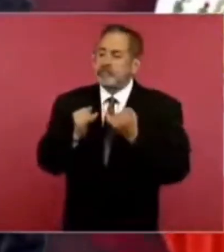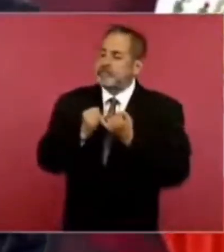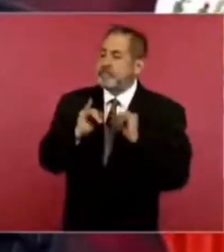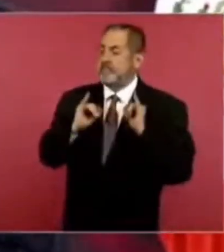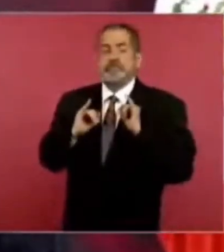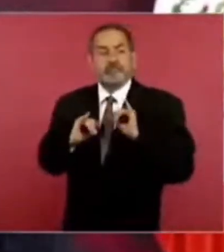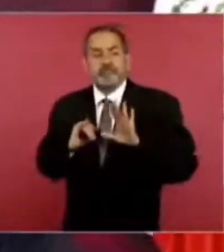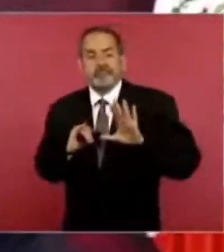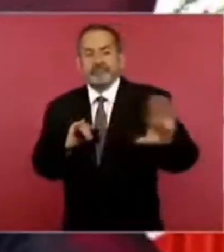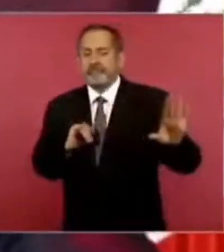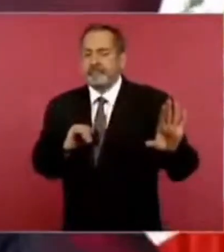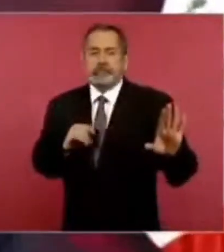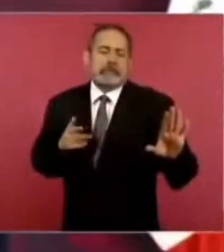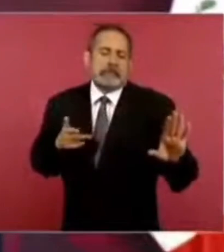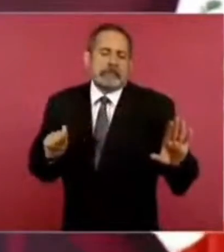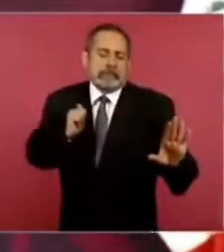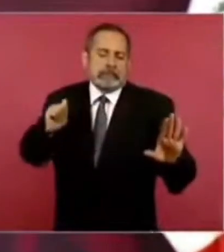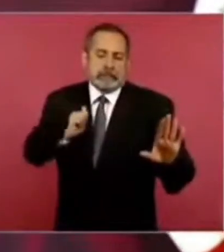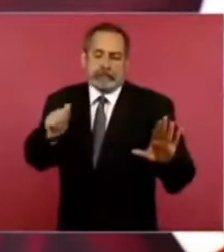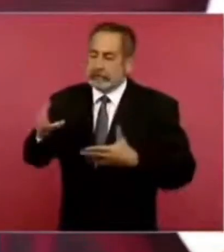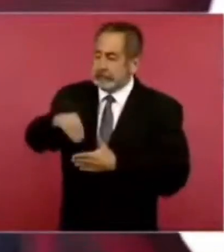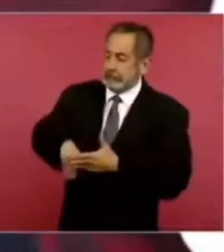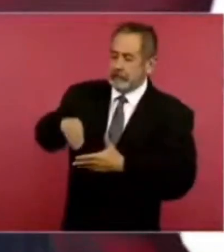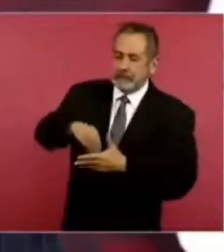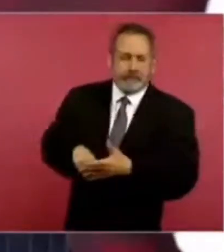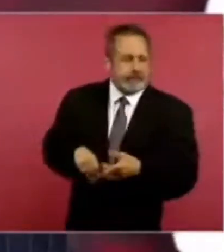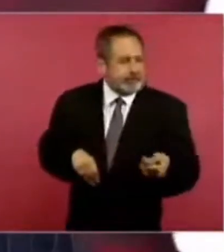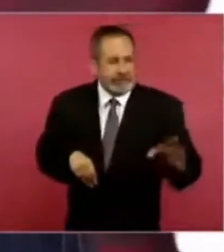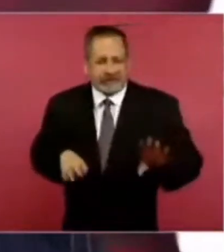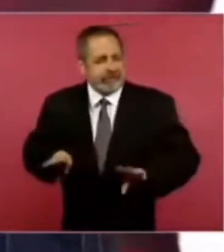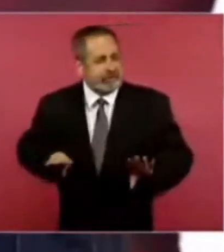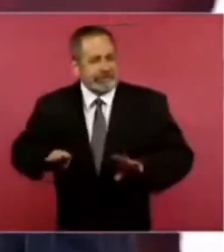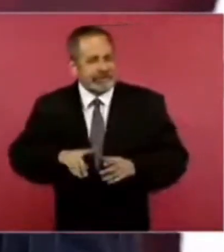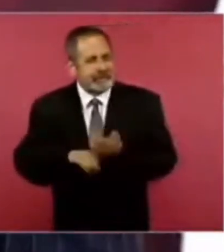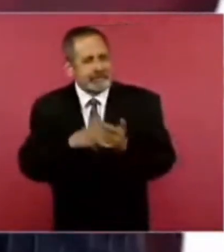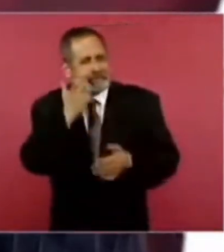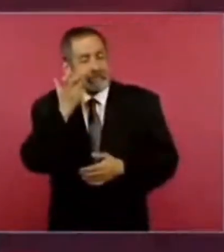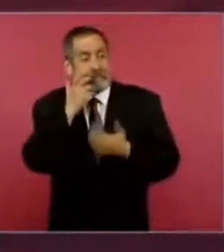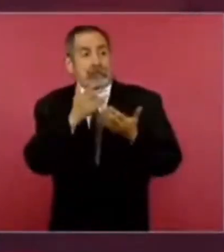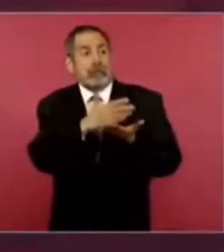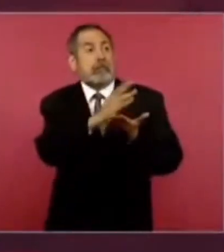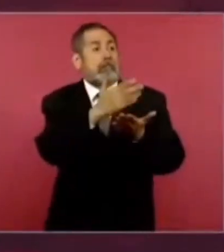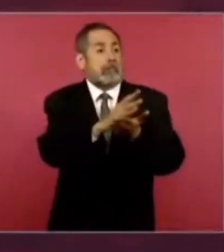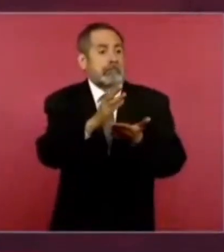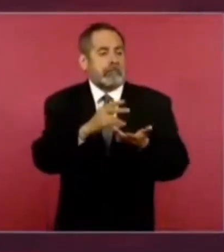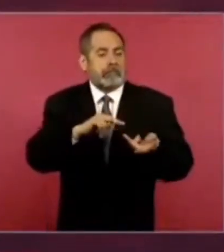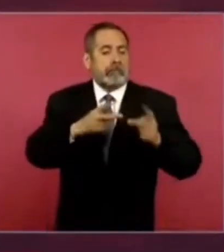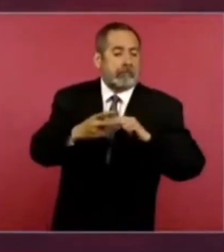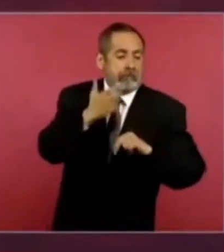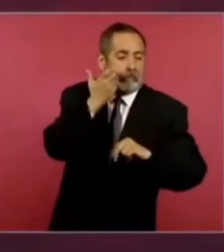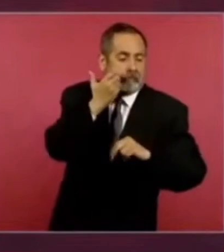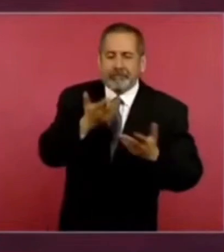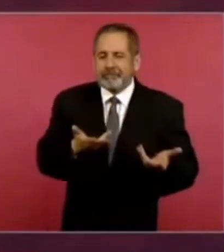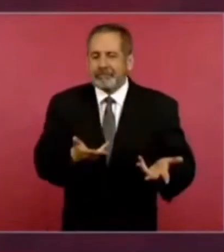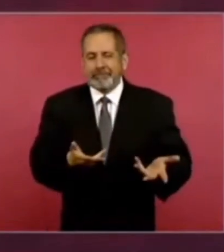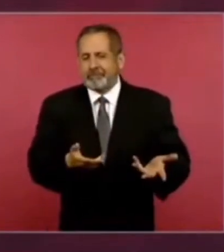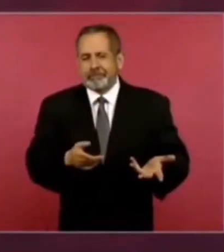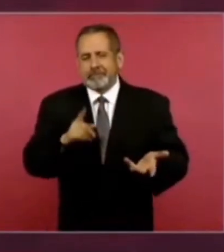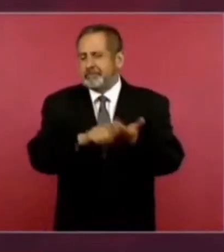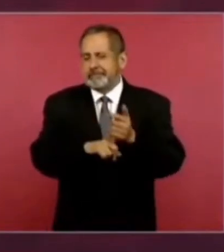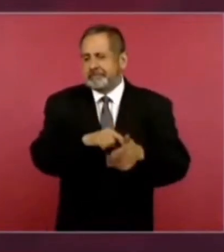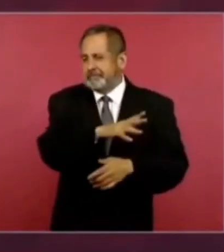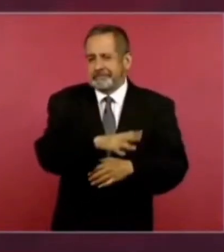compró los bonos que no valían mucho, y luego cuando se hace la operación y el gobierno